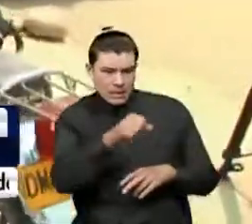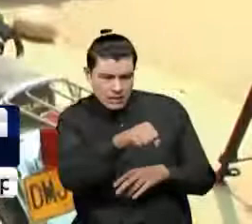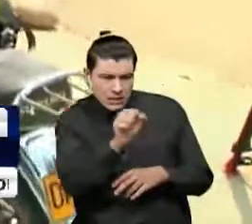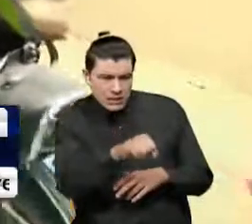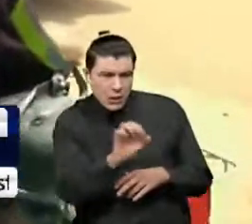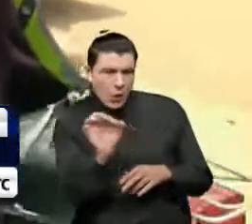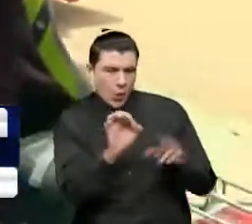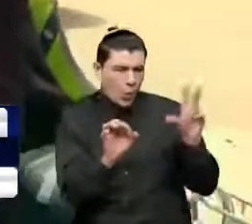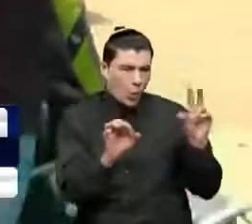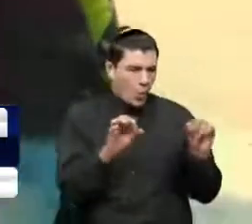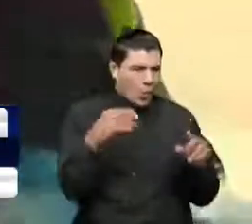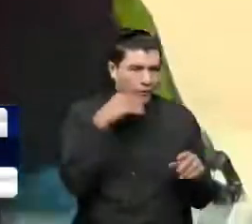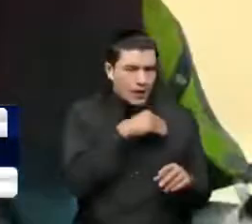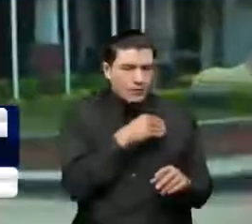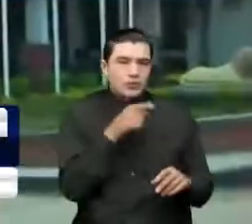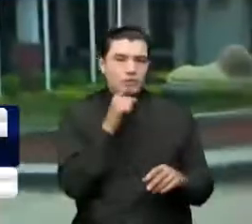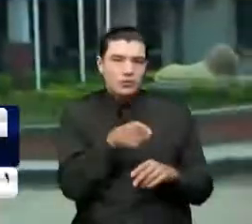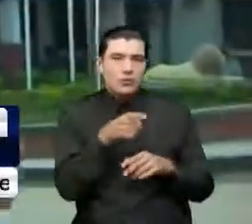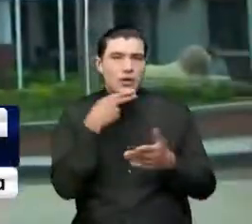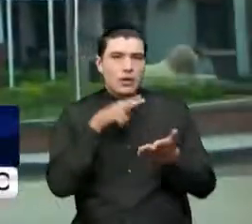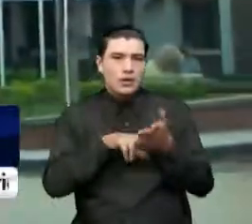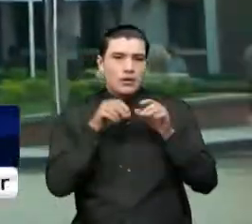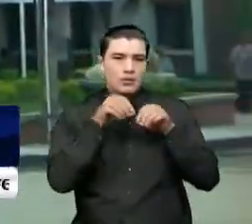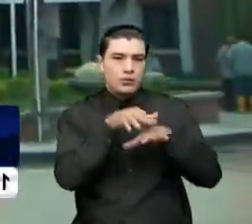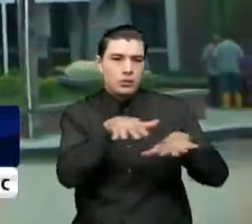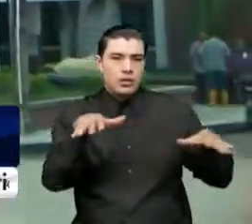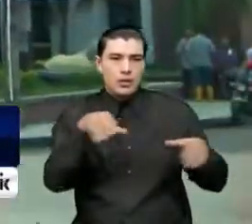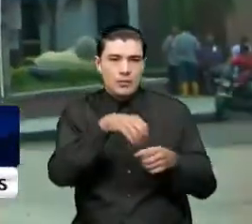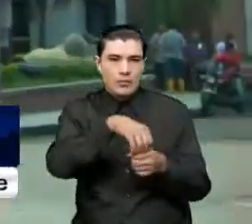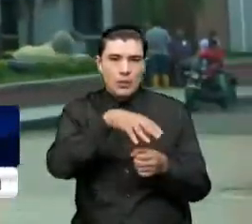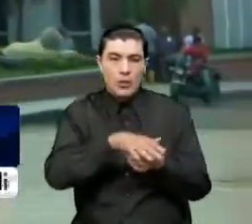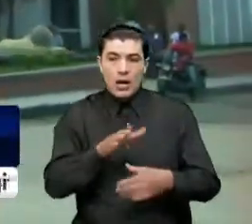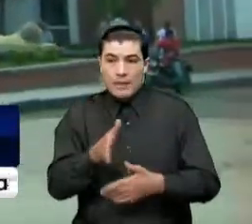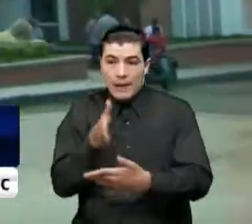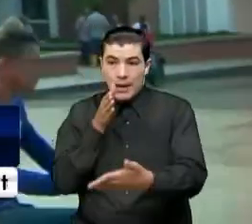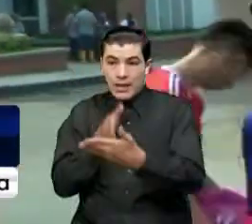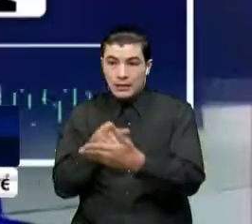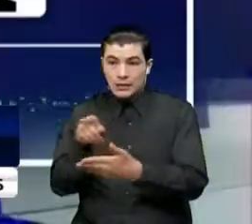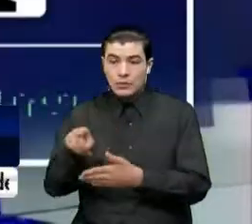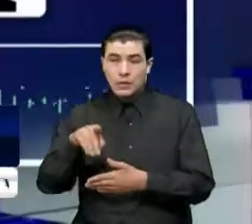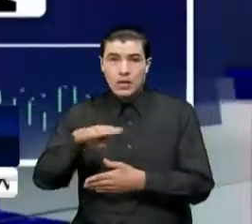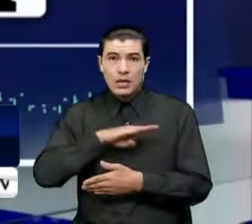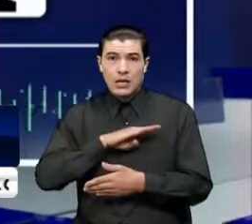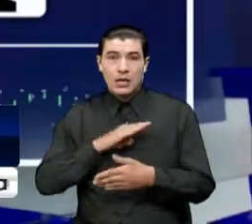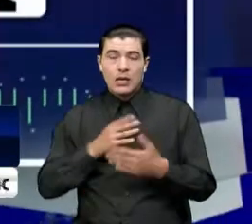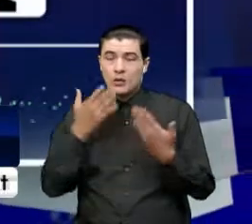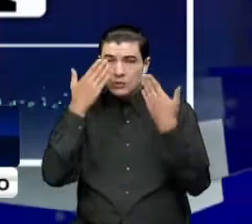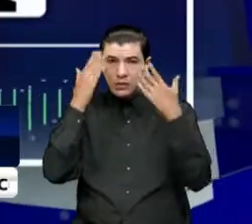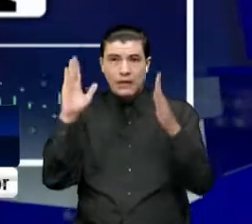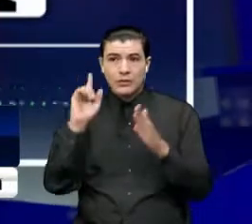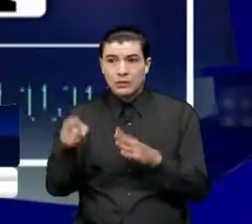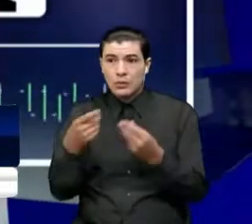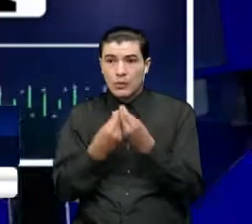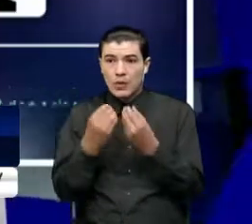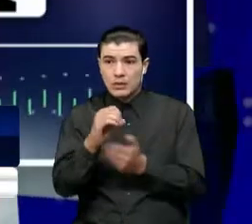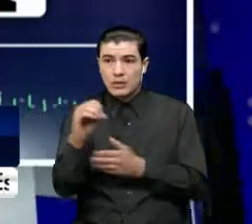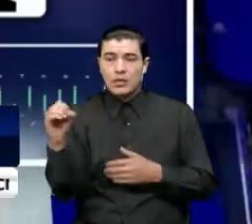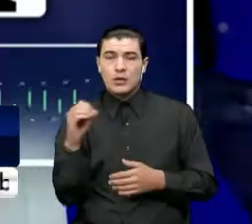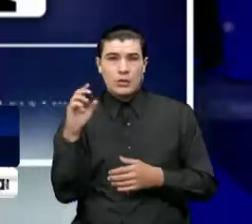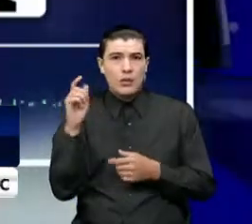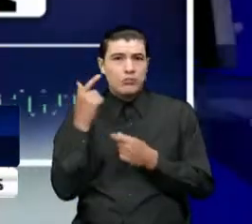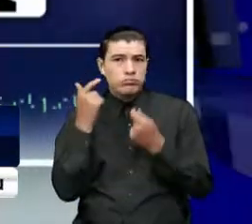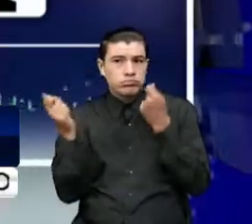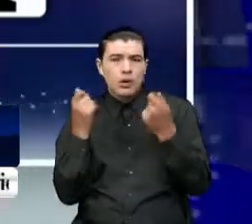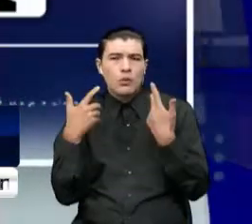de conocimiento público con respecto a la amenaza a la alcaldía pues hay cierta incertidumbre de parte de los compañeros aunque se le aman y se ha manejado